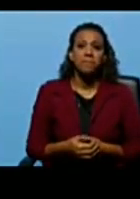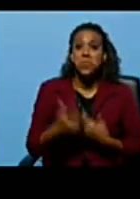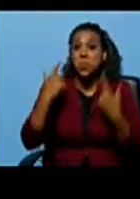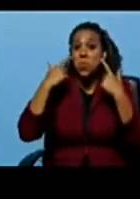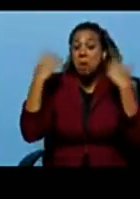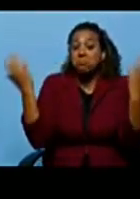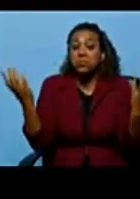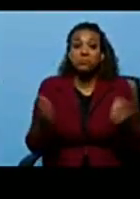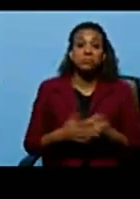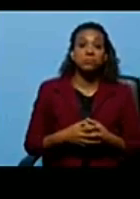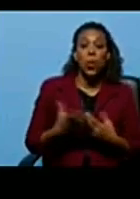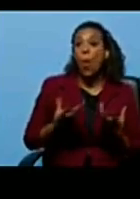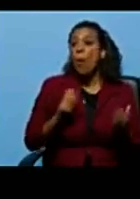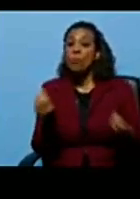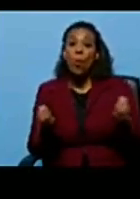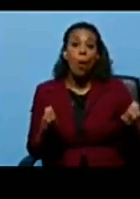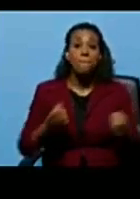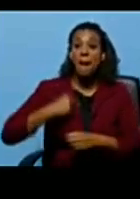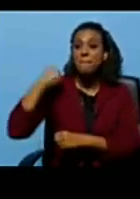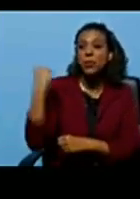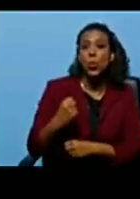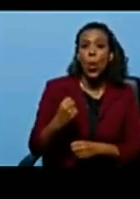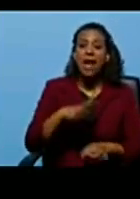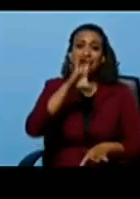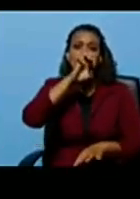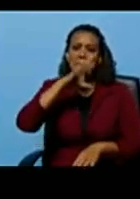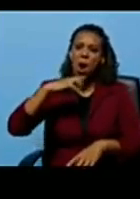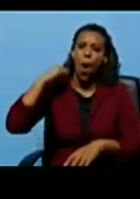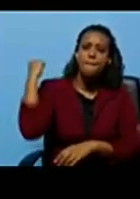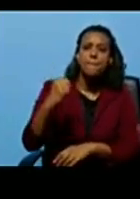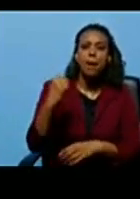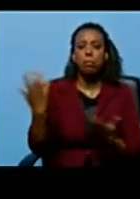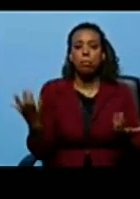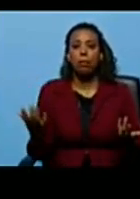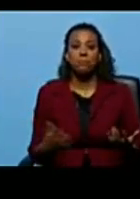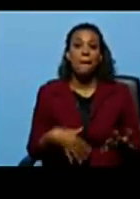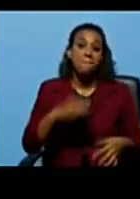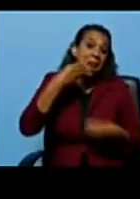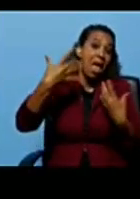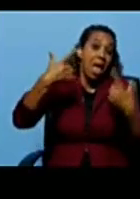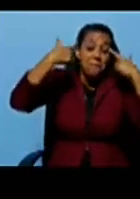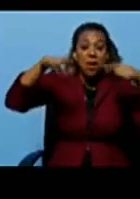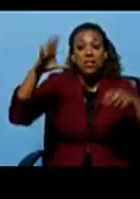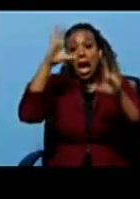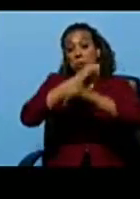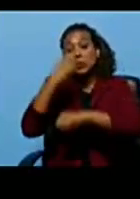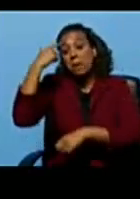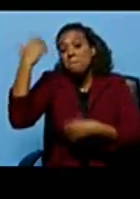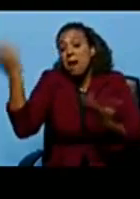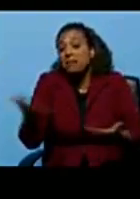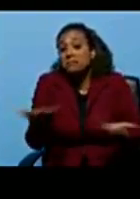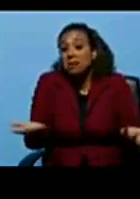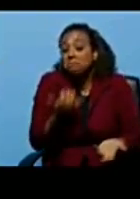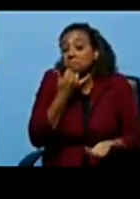andamos activos. ¿Cómo van a hacer? Vamos a matar hasta el perro. Veremos qué pasa esta noche.